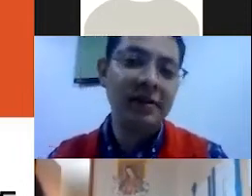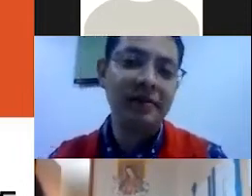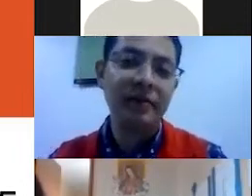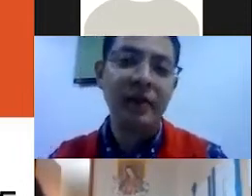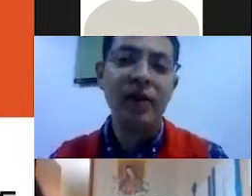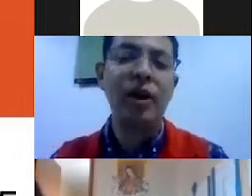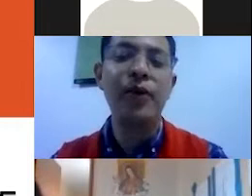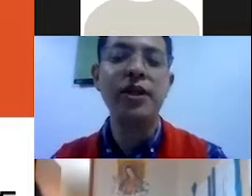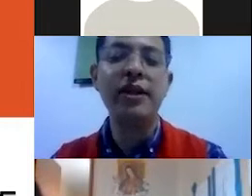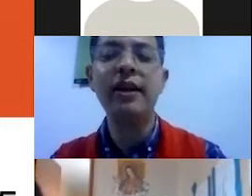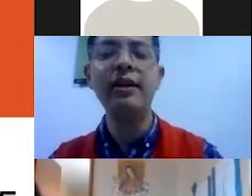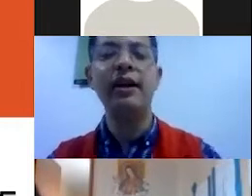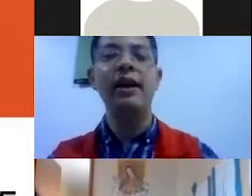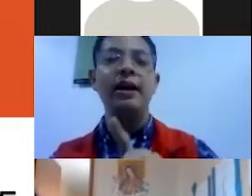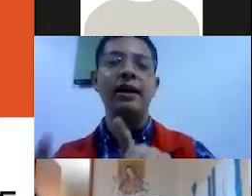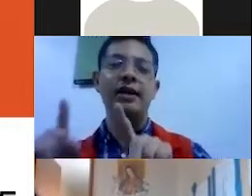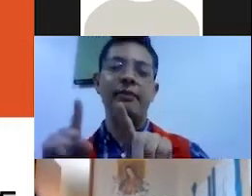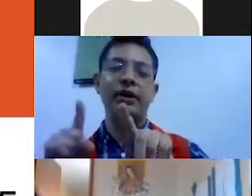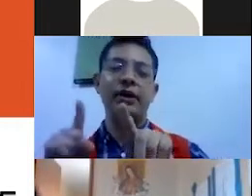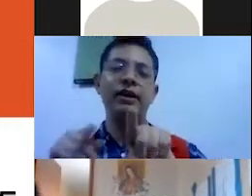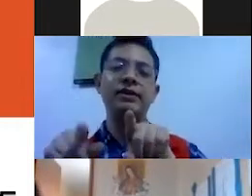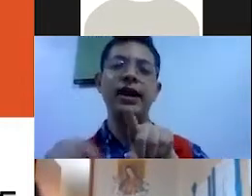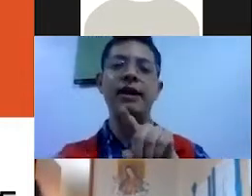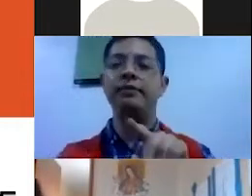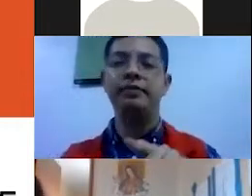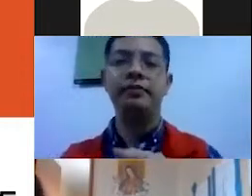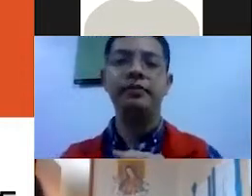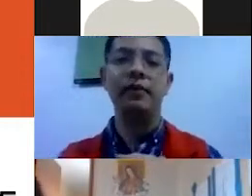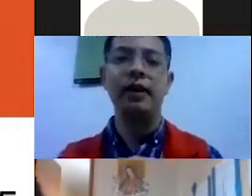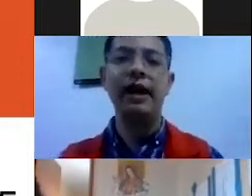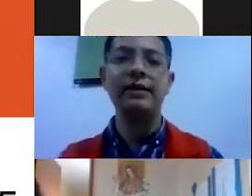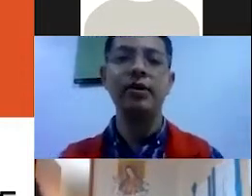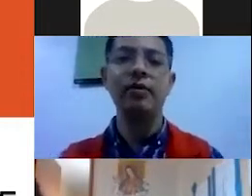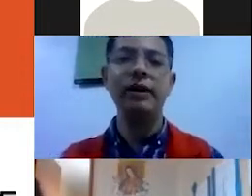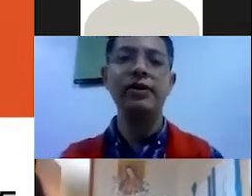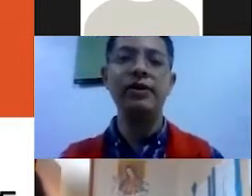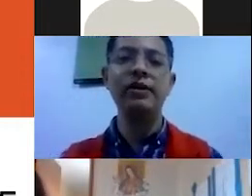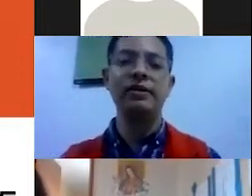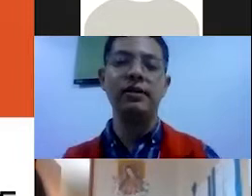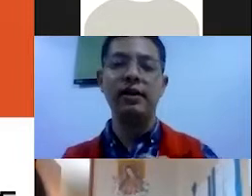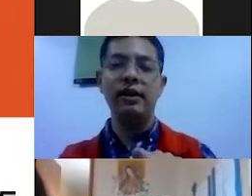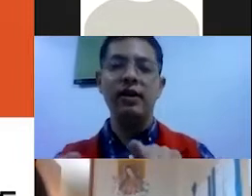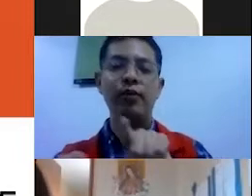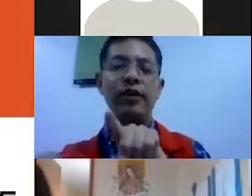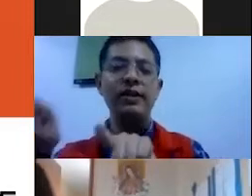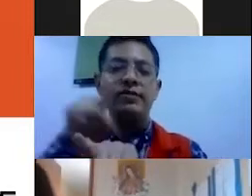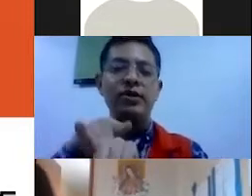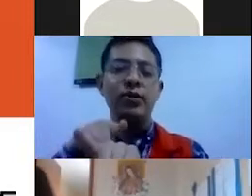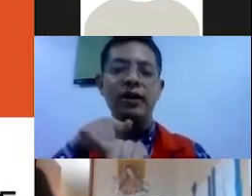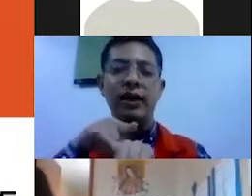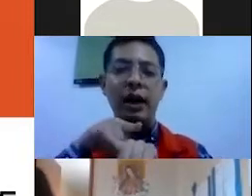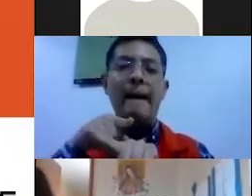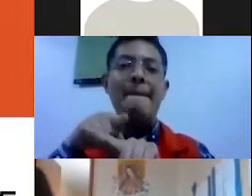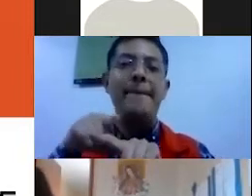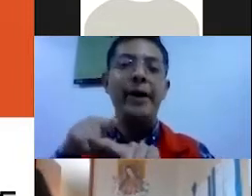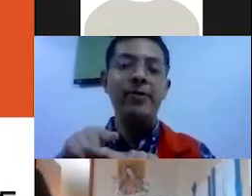vez. Lo que procede aquí es que la persona que está haciendo compresiones puede ser